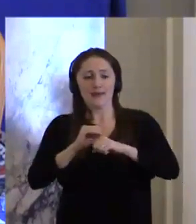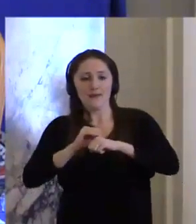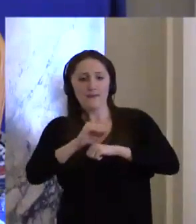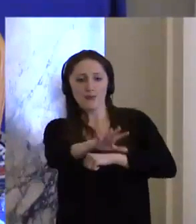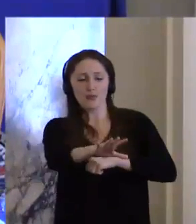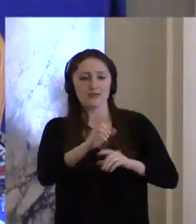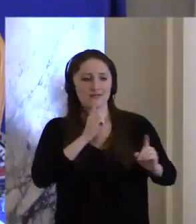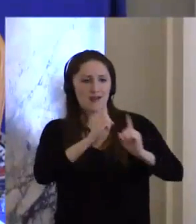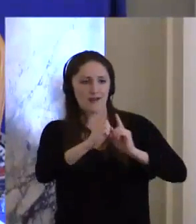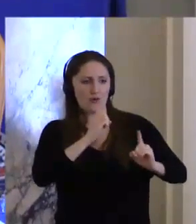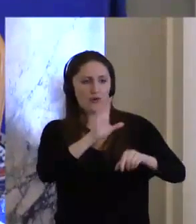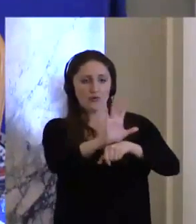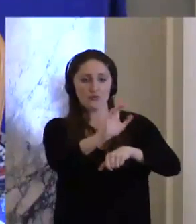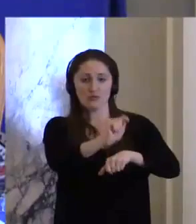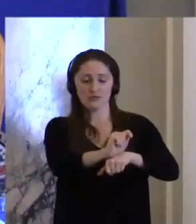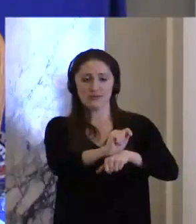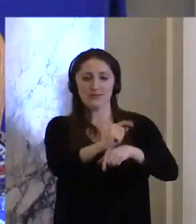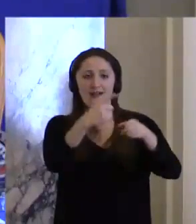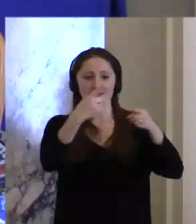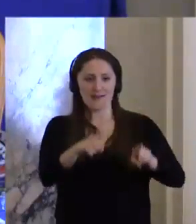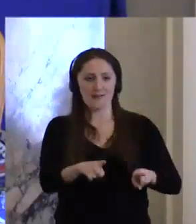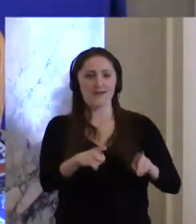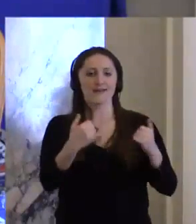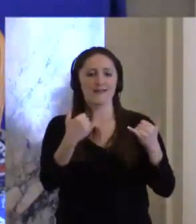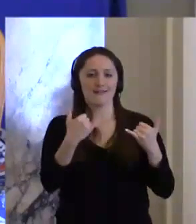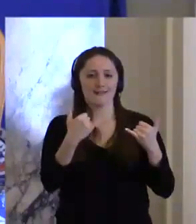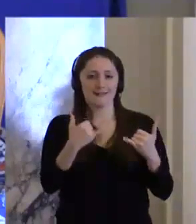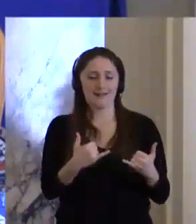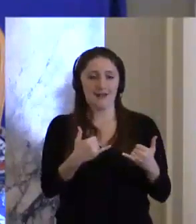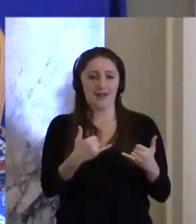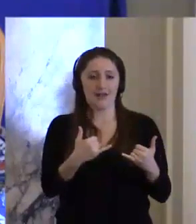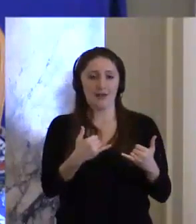la ciudadanía y sus gobiernos?